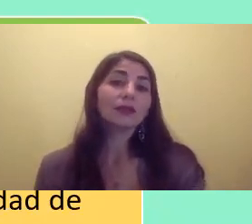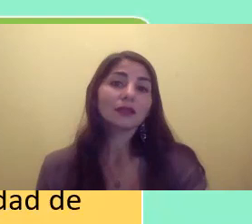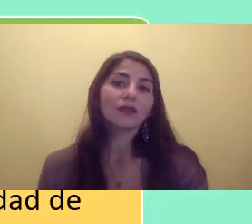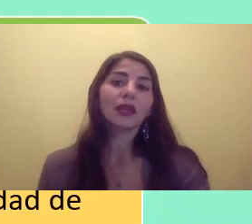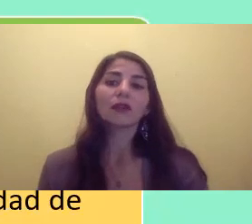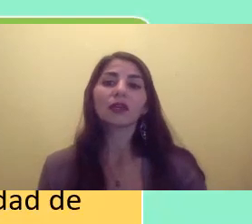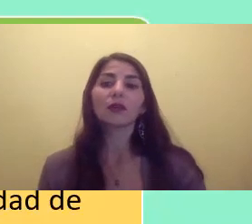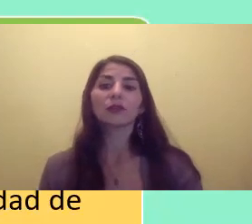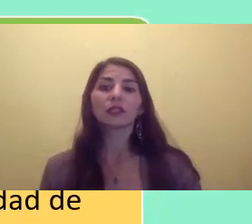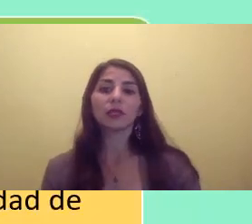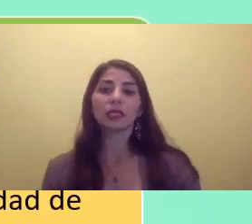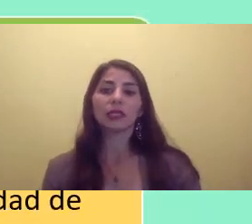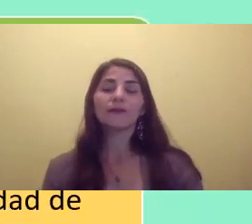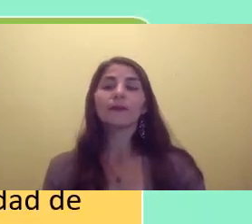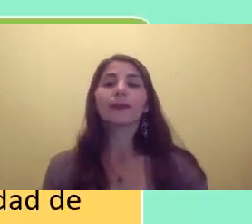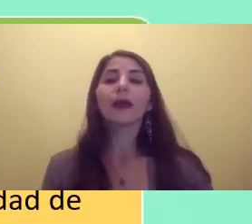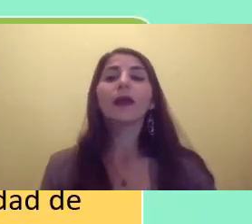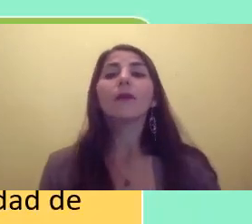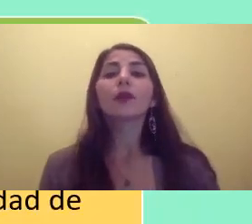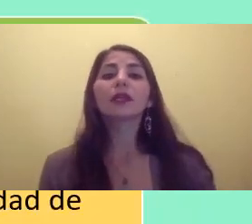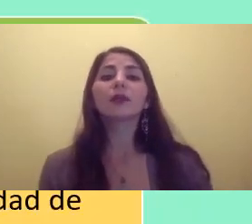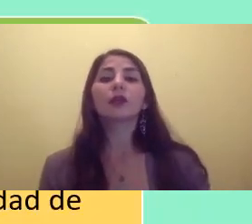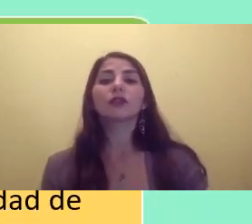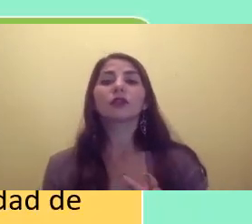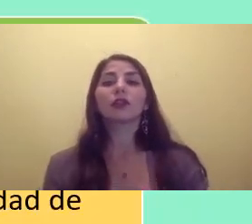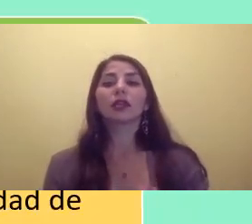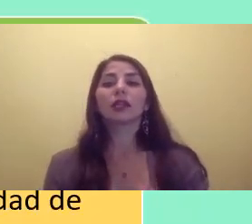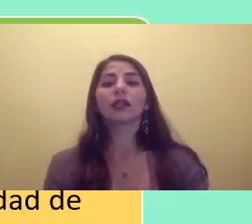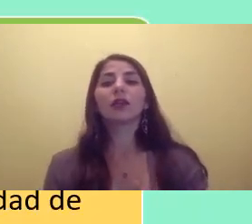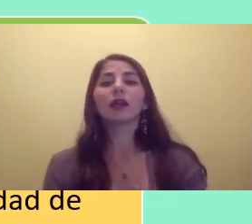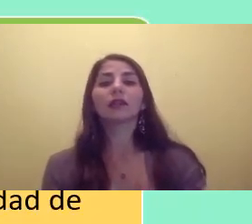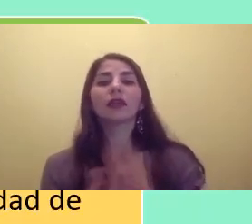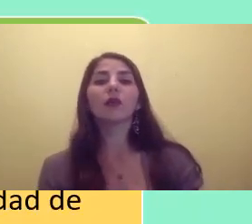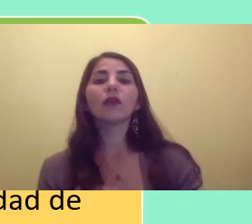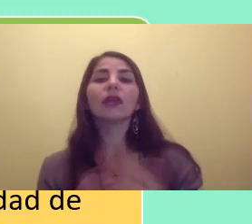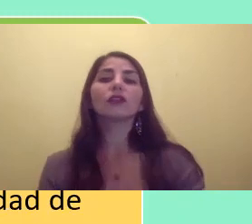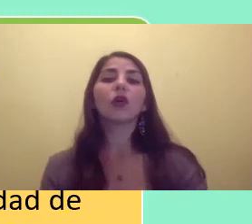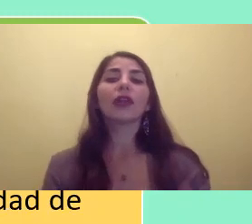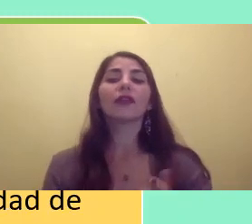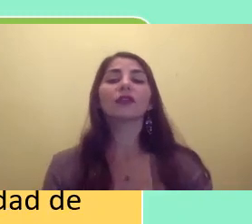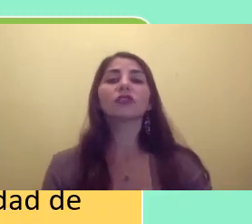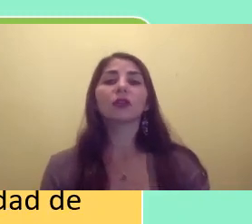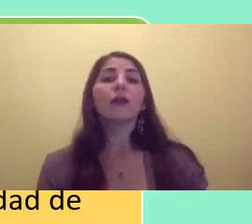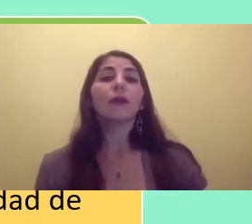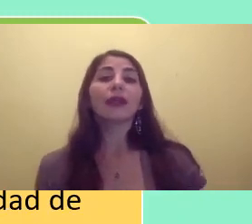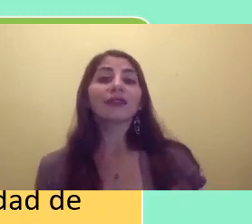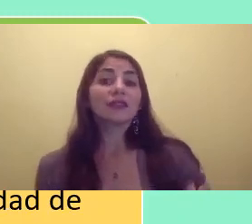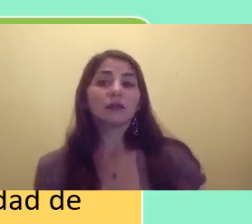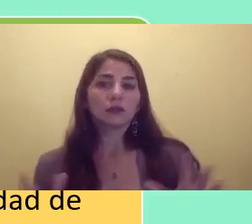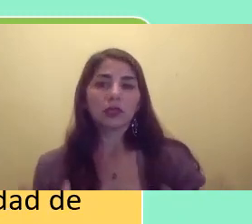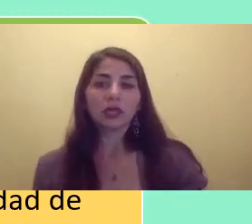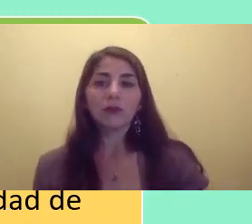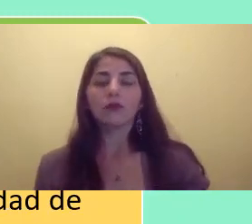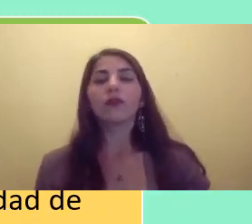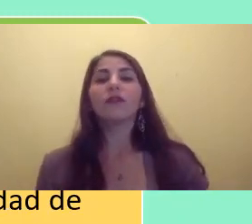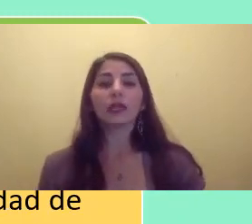mensaje y del significado que queremos transmitir. ¿Ya? Por ejemplo, en esto de lo que les digo, la cantidad de movimientos o la dirección. Para